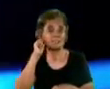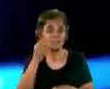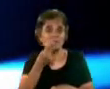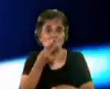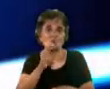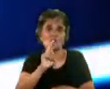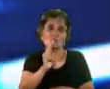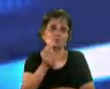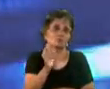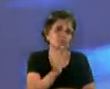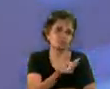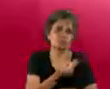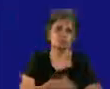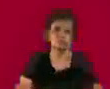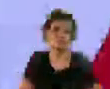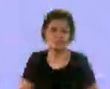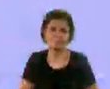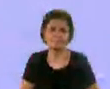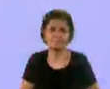lugar.